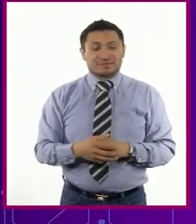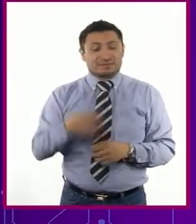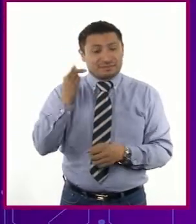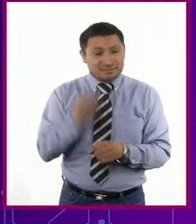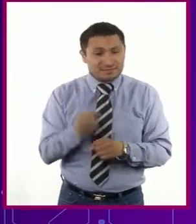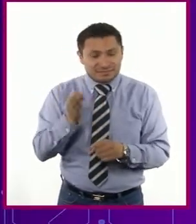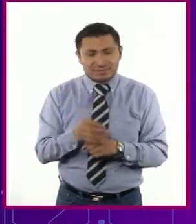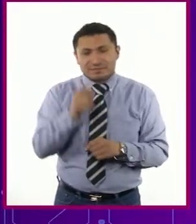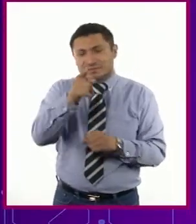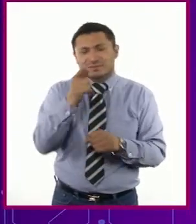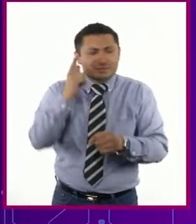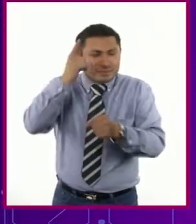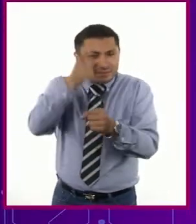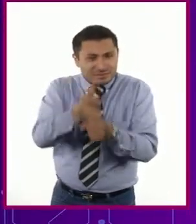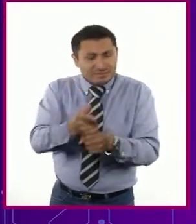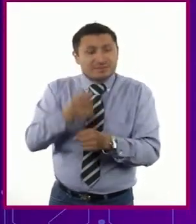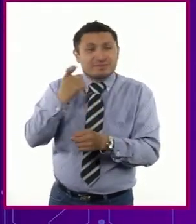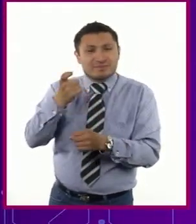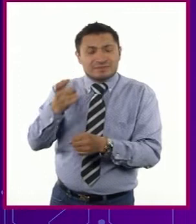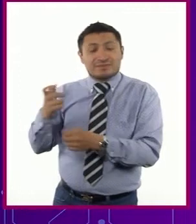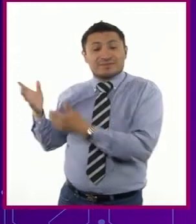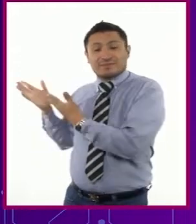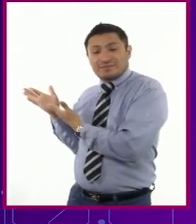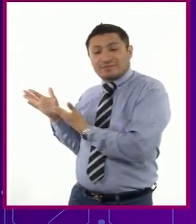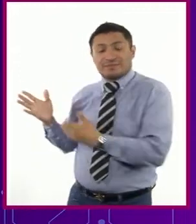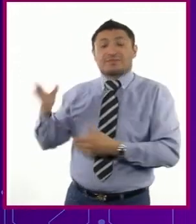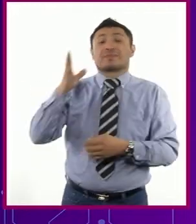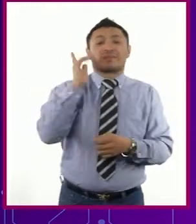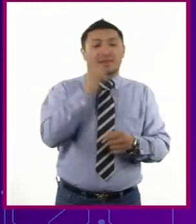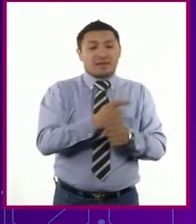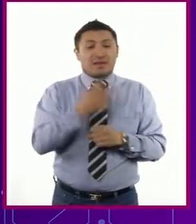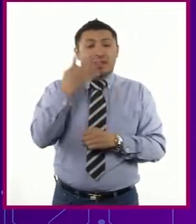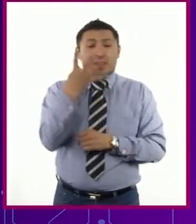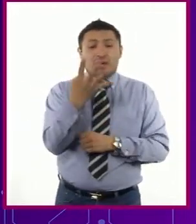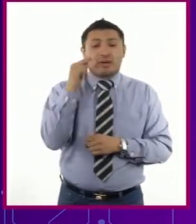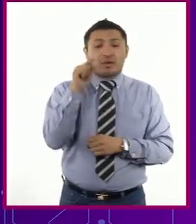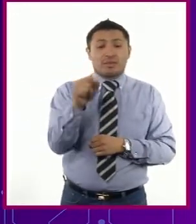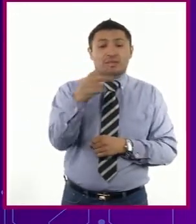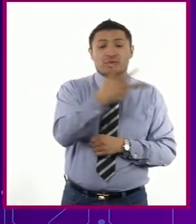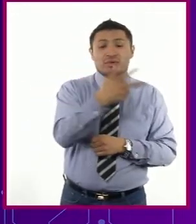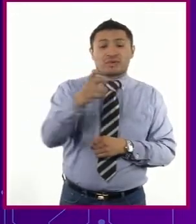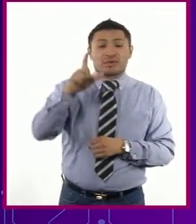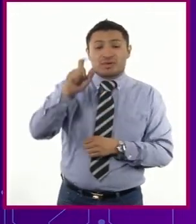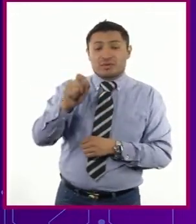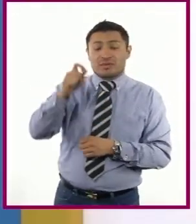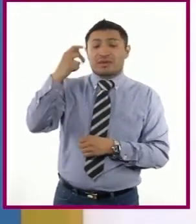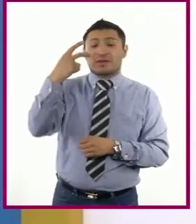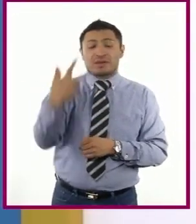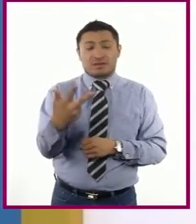medición mencionada, se obtienen 4.828 metros como medida del apotema.